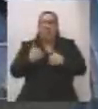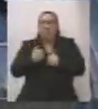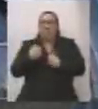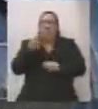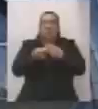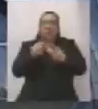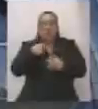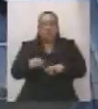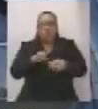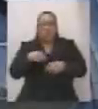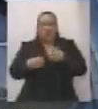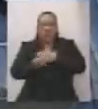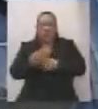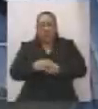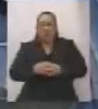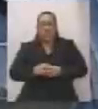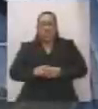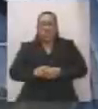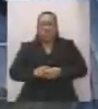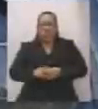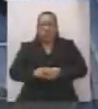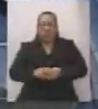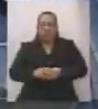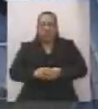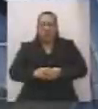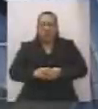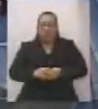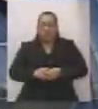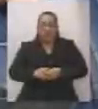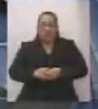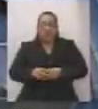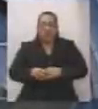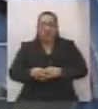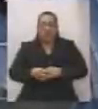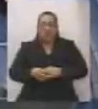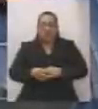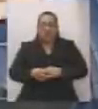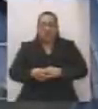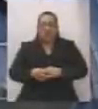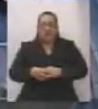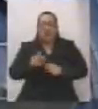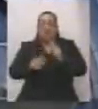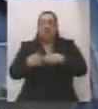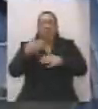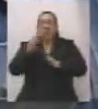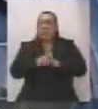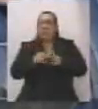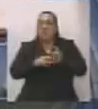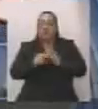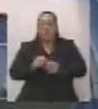la inversión que has realizado en mi capacitación. Entonces los productores probablemente no tengan suficientes incentivos para reducir la